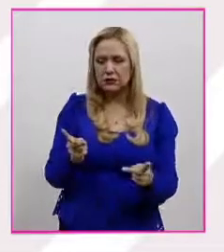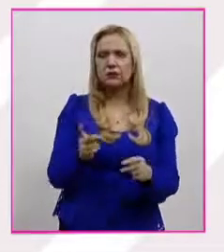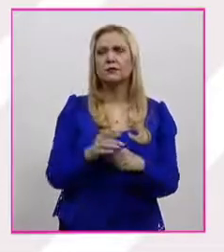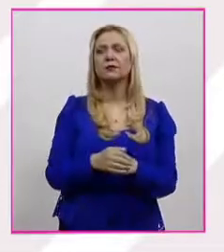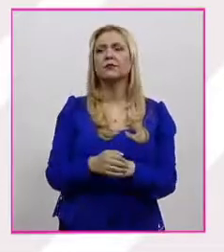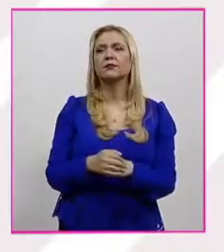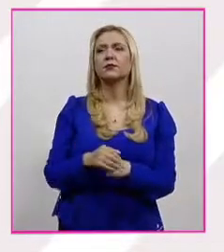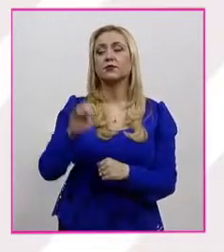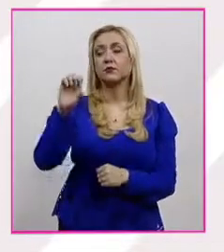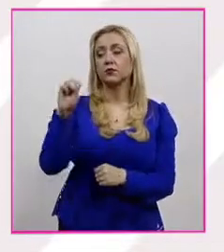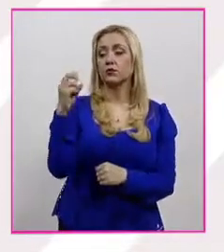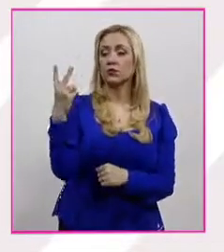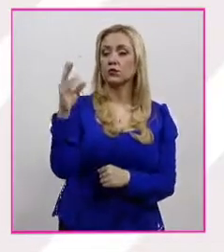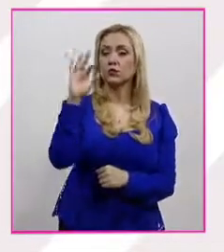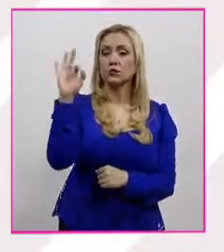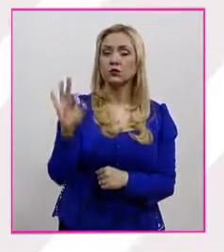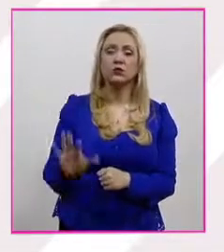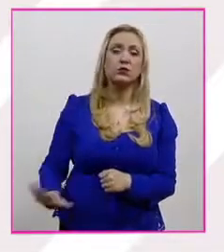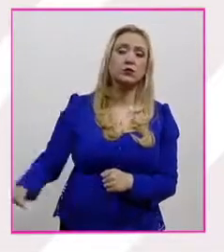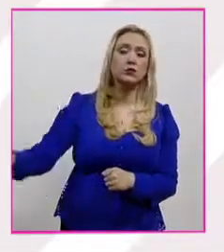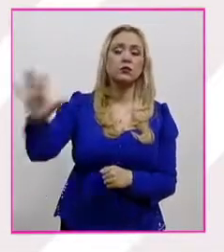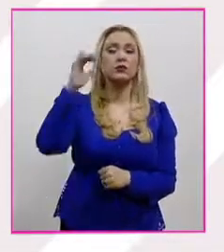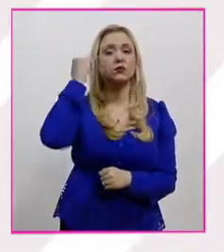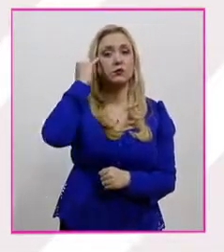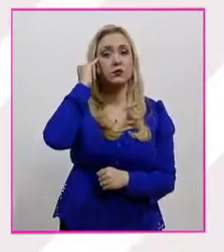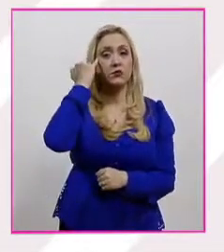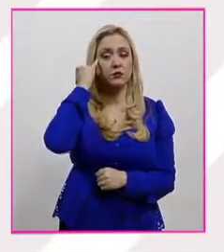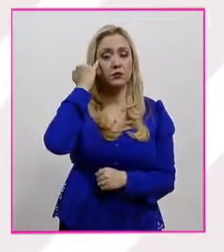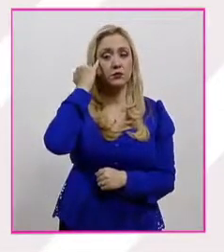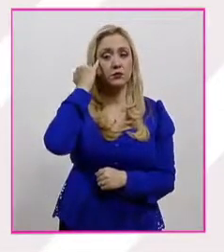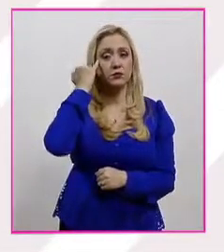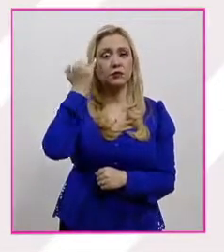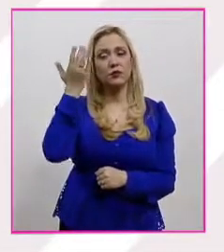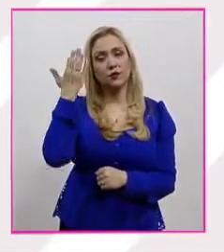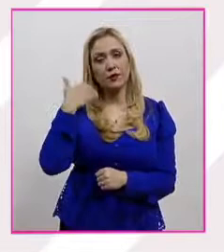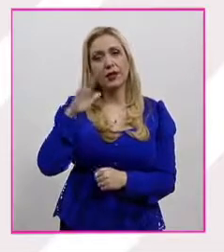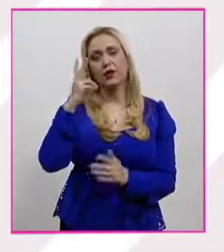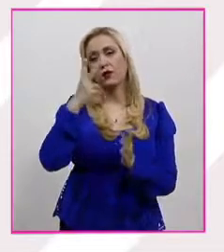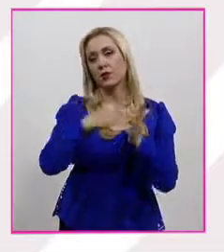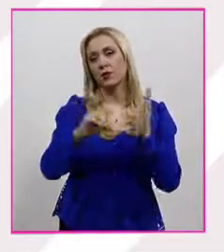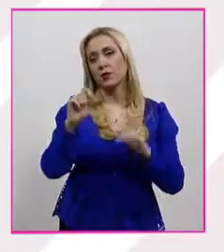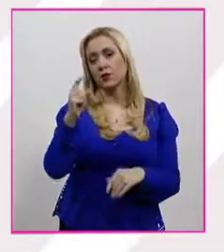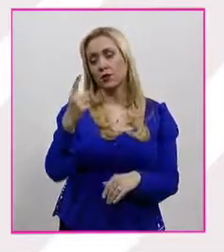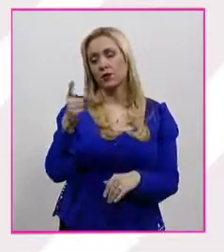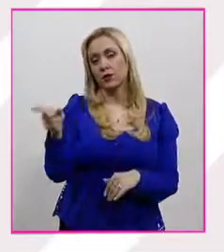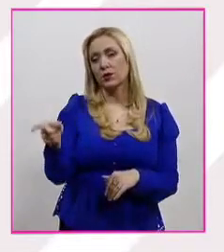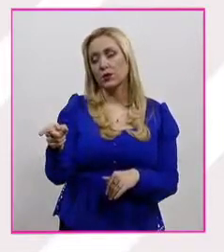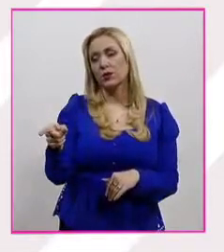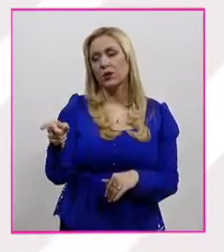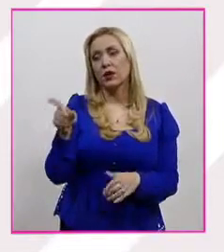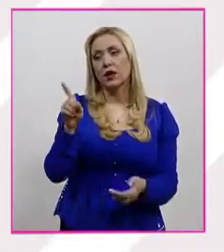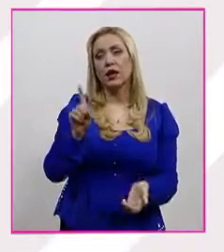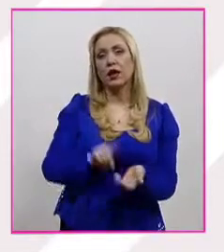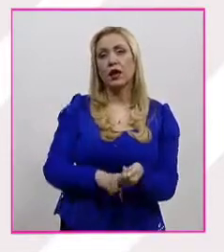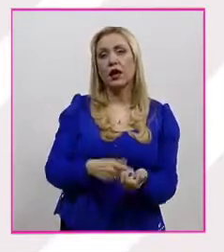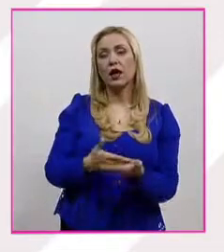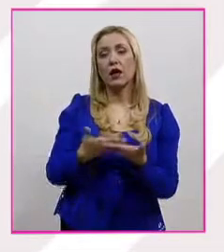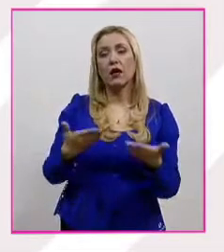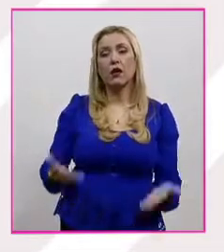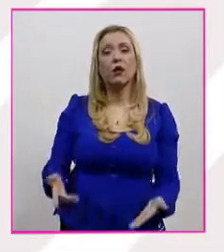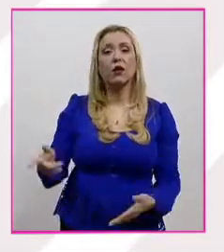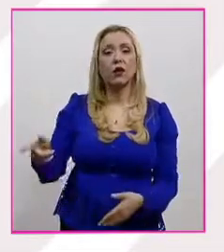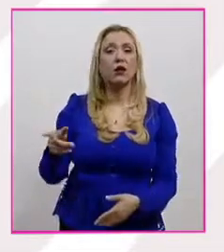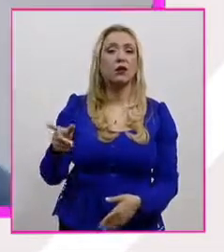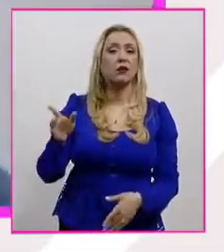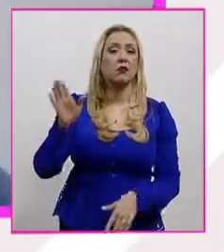que el 62% de la población indígena que fue atendida en el programa de 2021 está en en el más grado alto